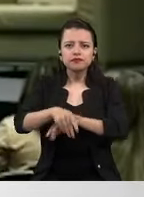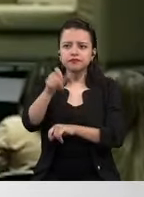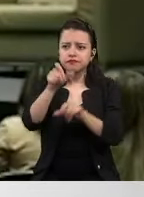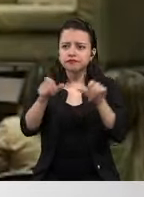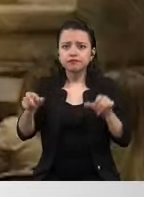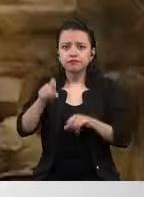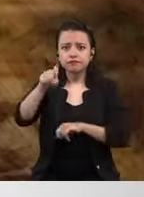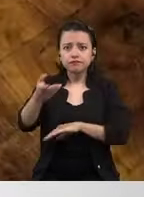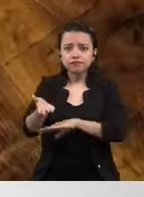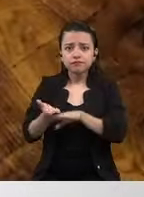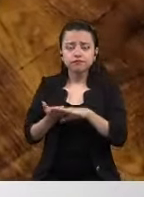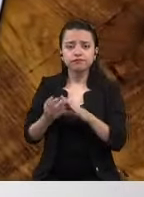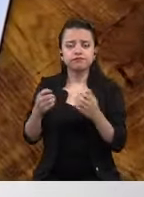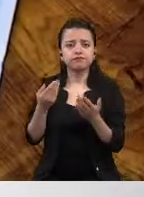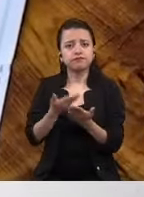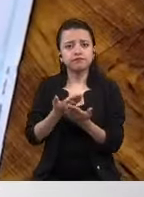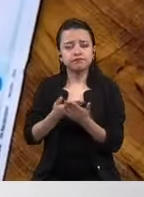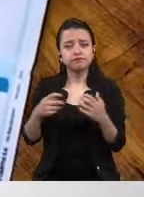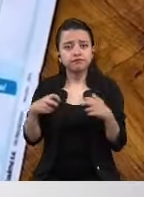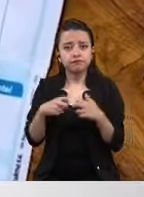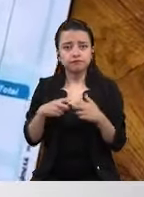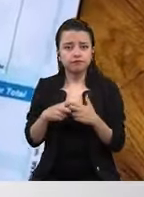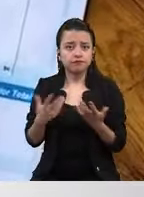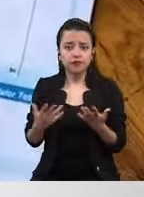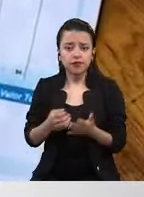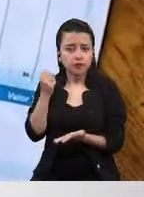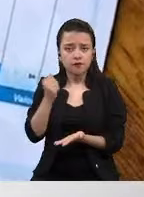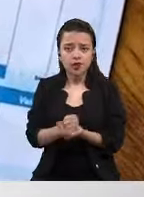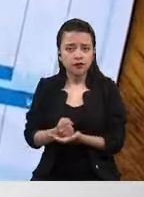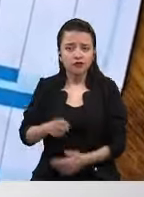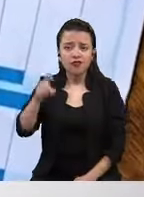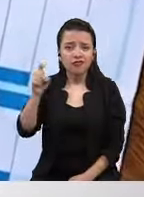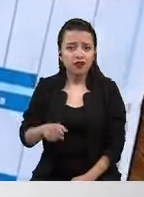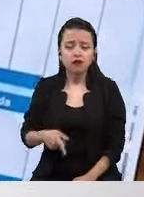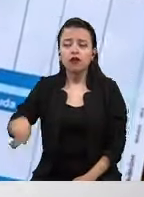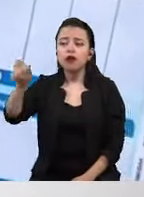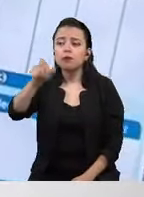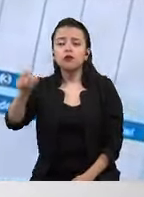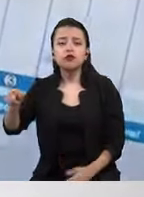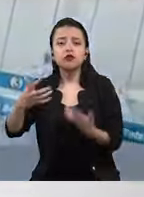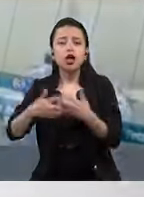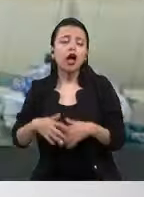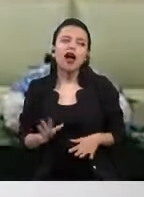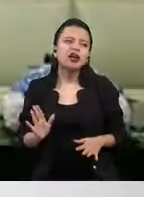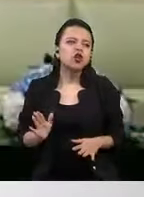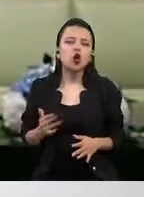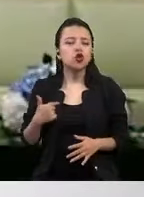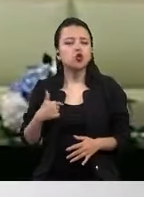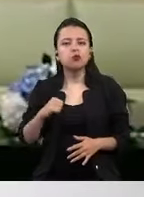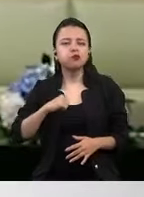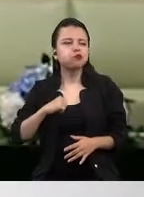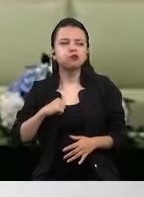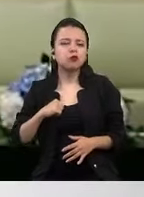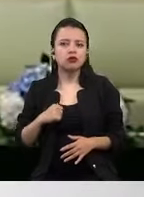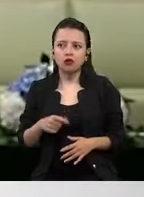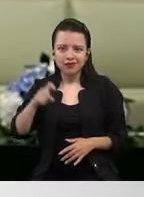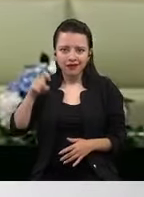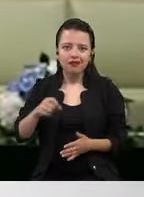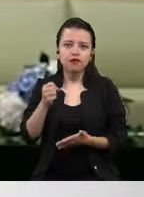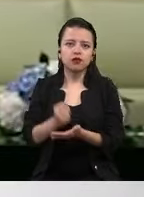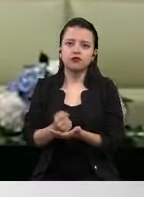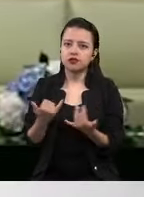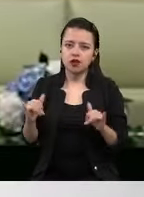electrónica la factura electrónica no es una opción o sea el comerciante no le puede decir a usted si le da o no le da factura electrónica tiene que dársela porque